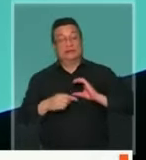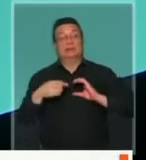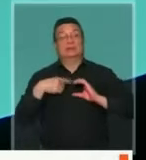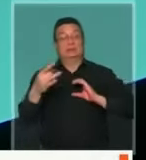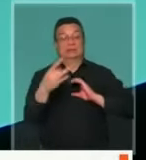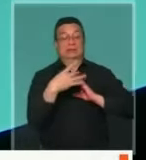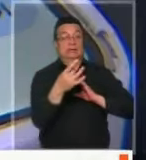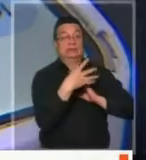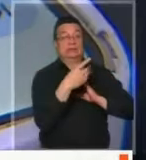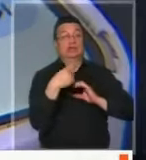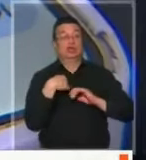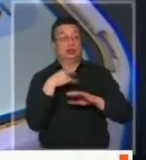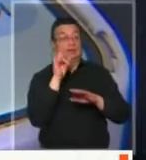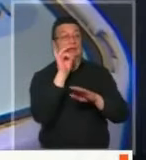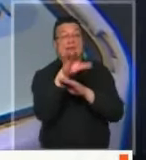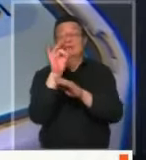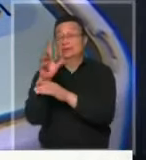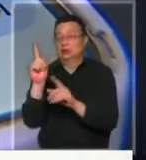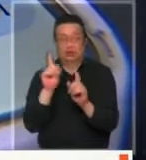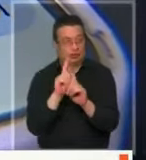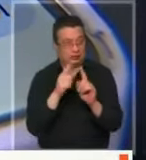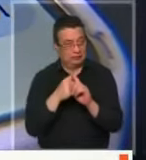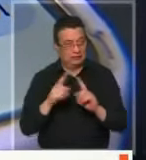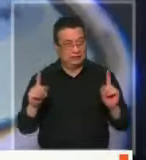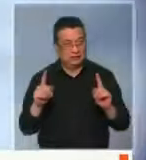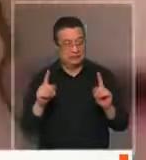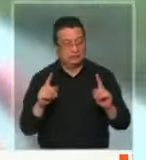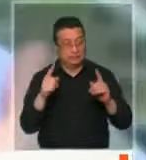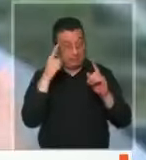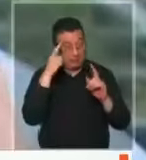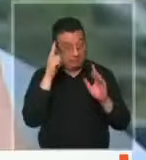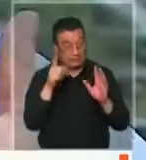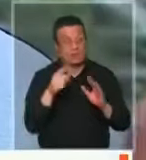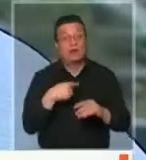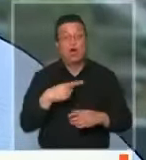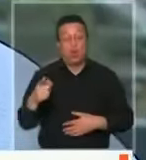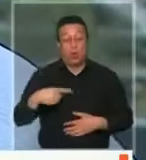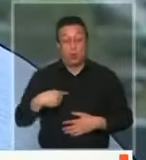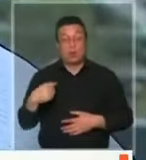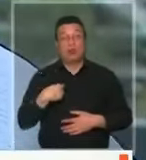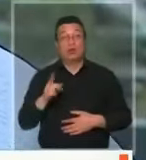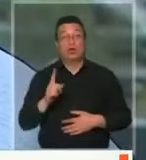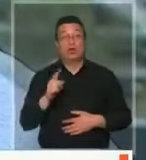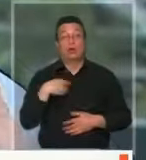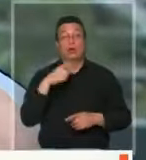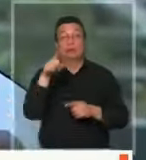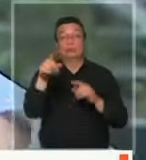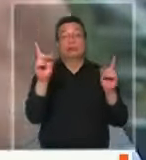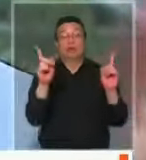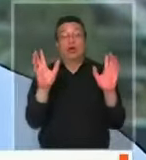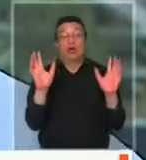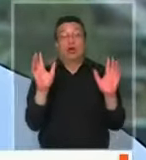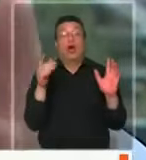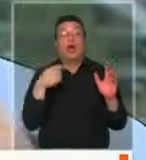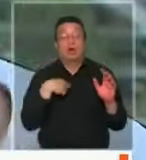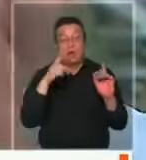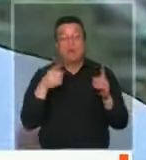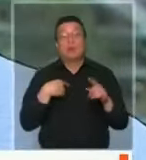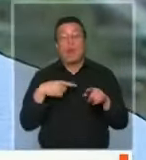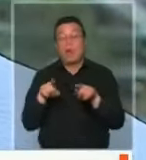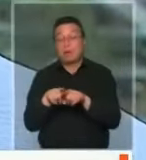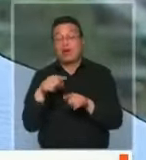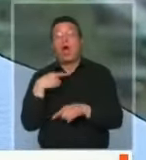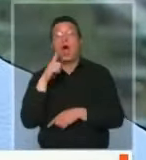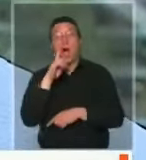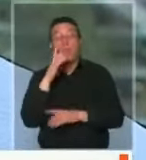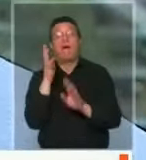y no para quienes las hacen. Volvamos a Magdalena. No es la culpa de uno que ellos no declaren las cosas. Por suerte que tengo un hermano que también tiene